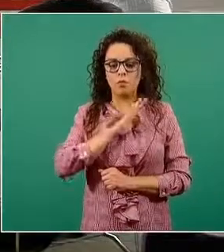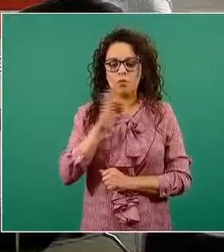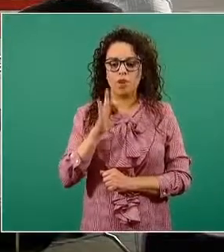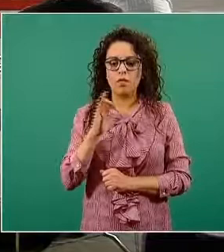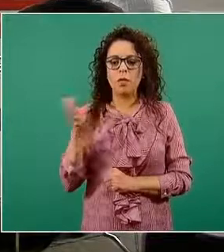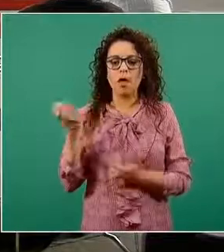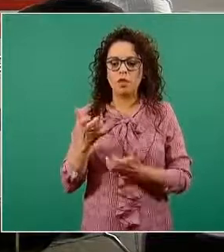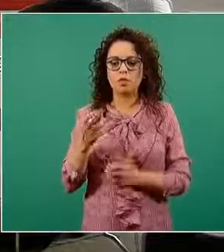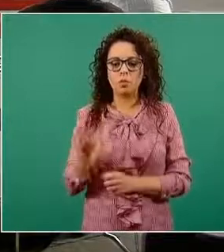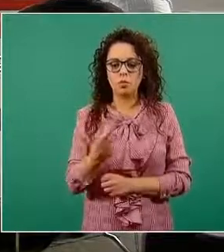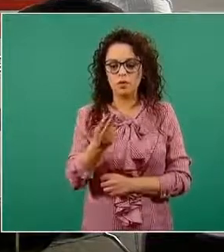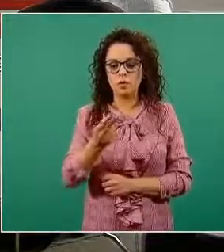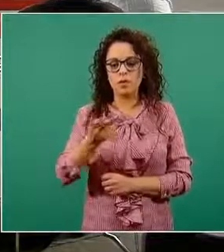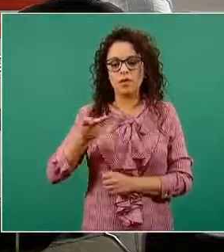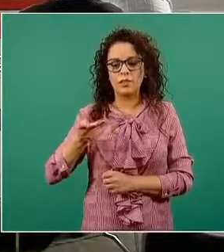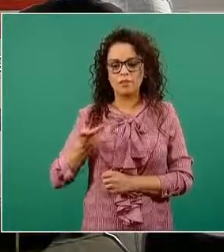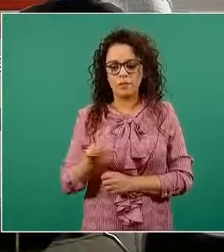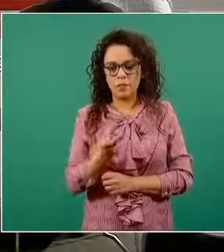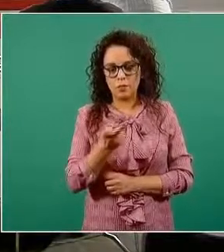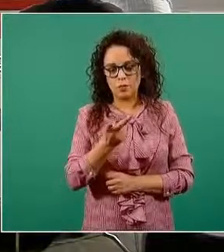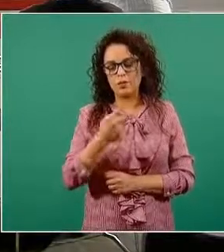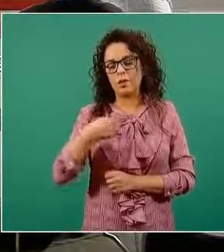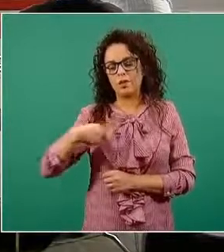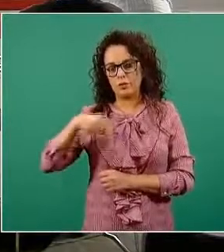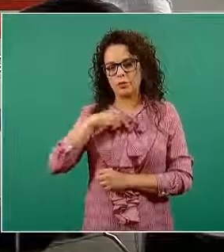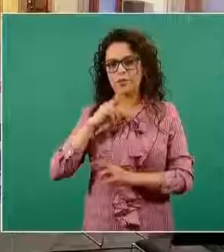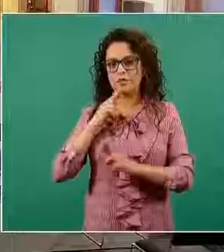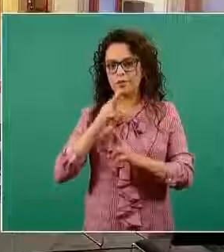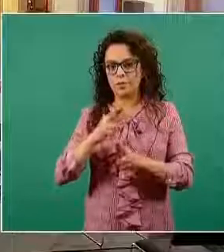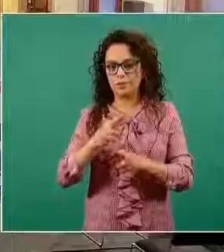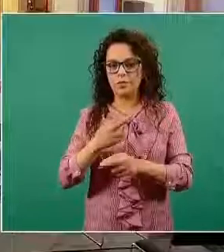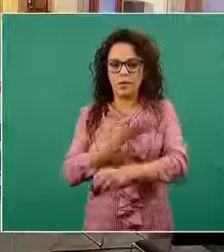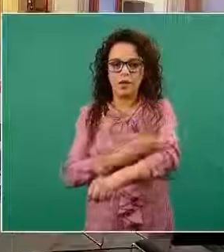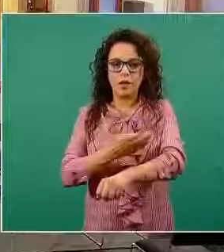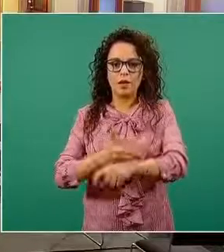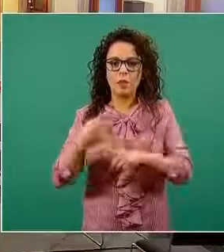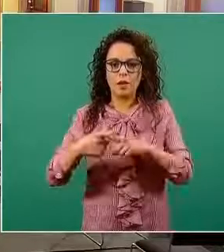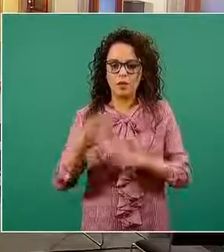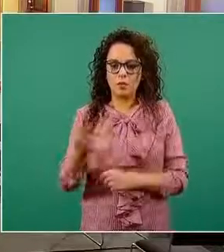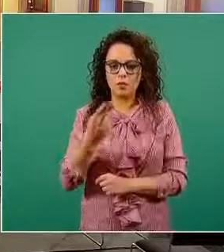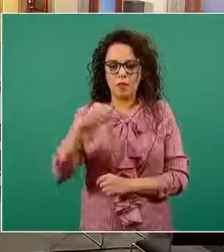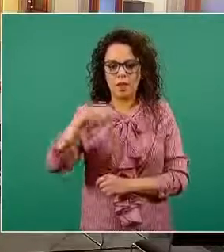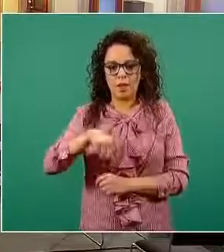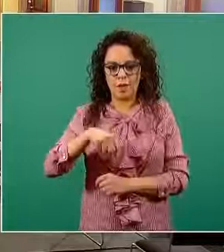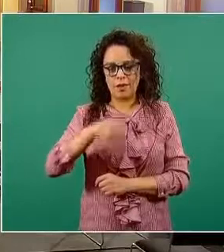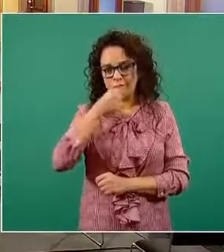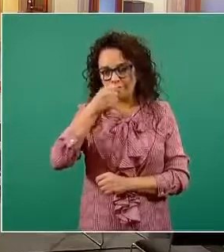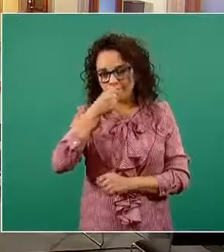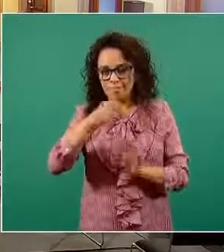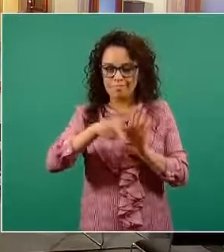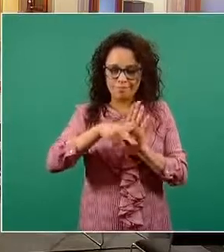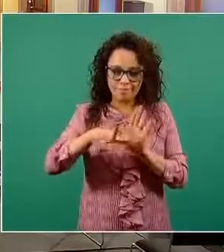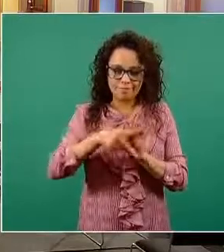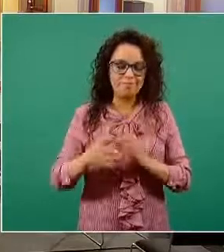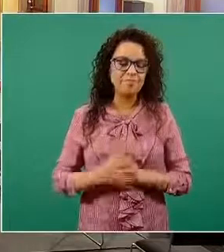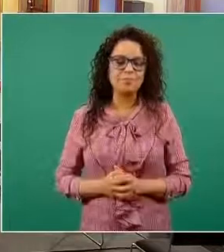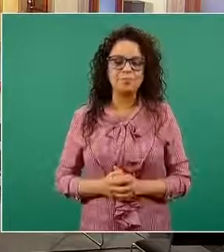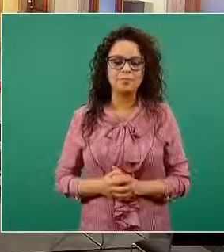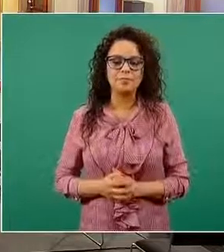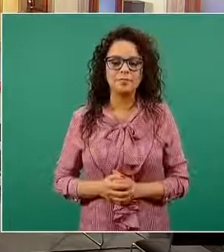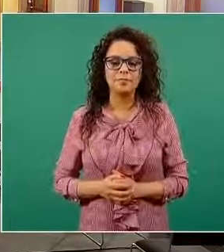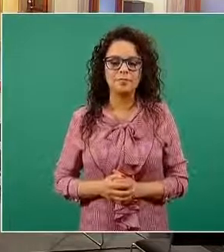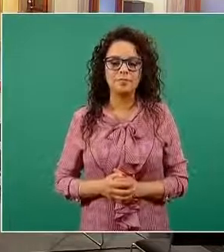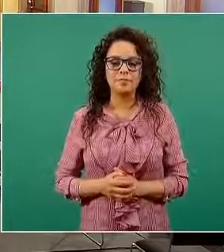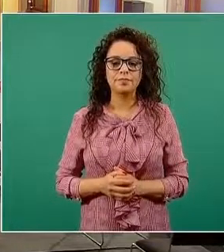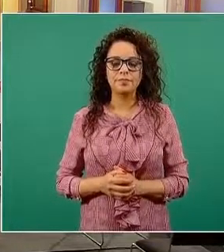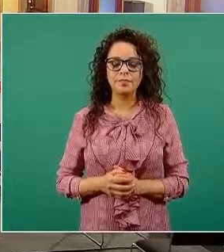vengan de los medios de comunicación que nos acompañan esta noche. En unos momentos más también se nos suma